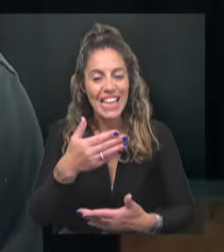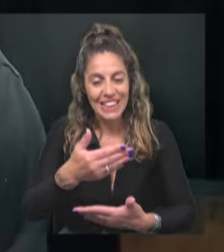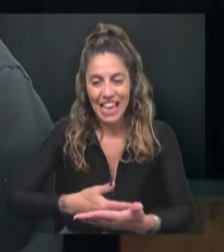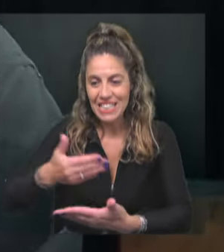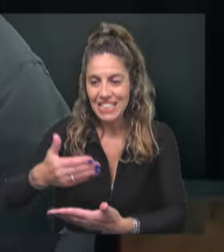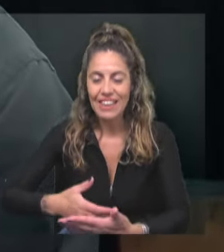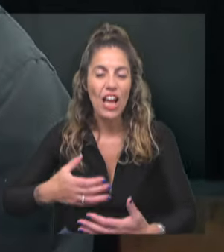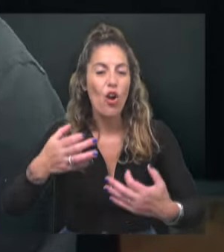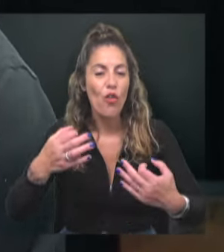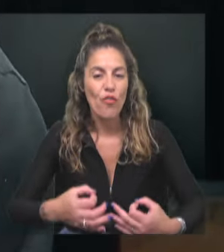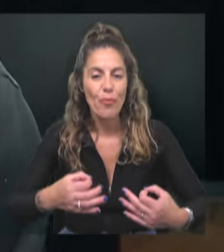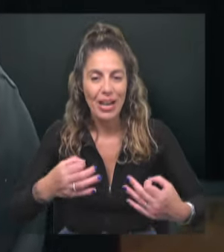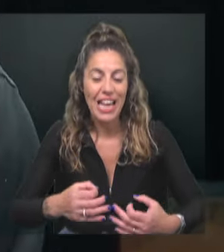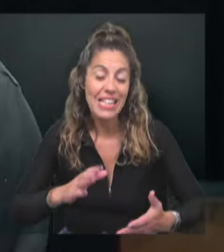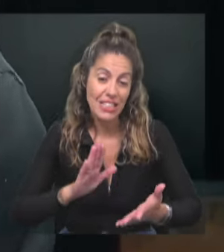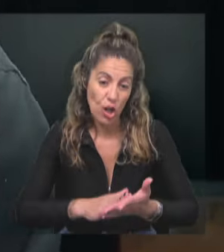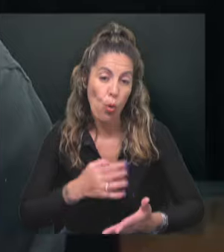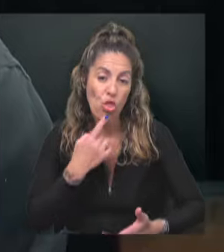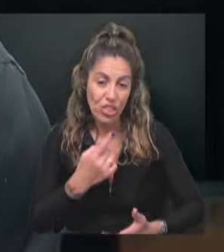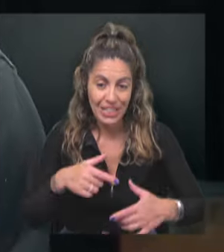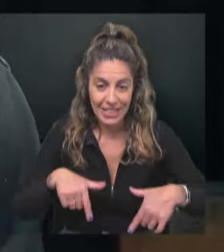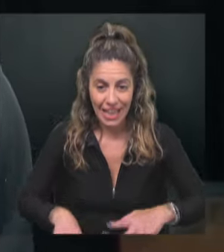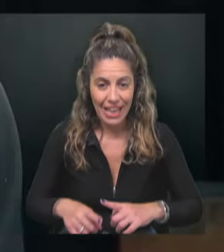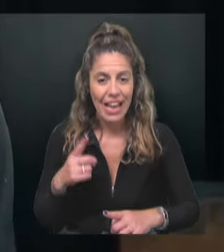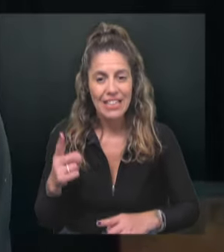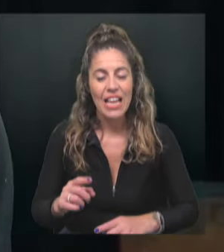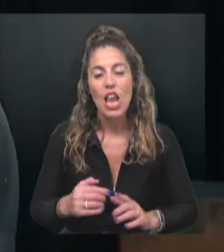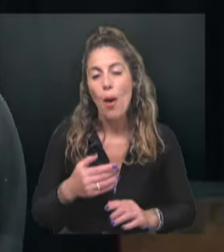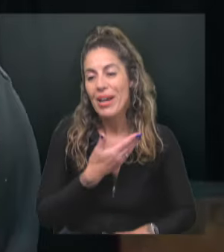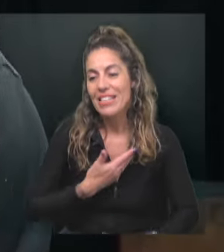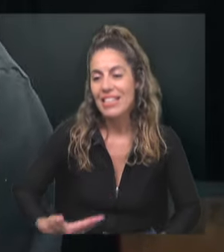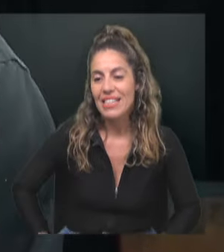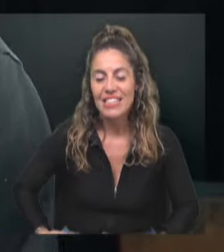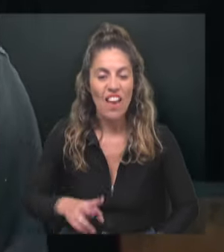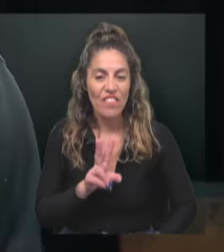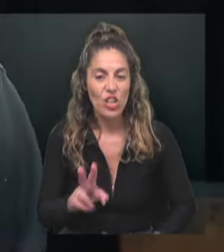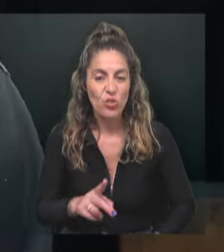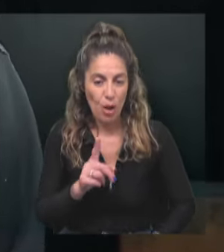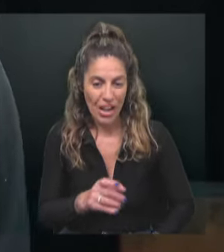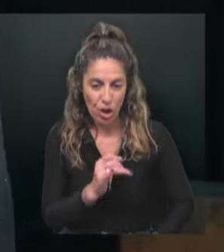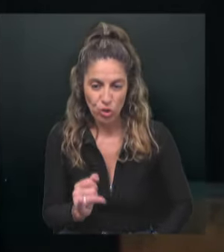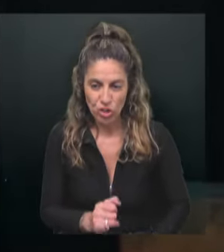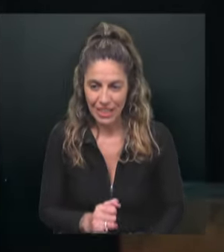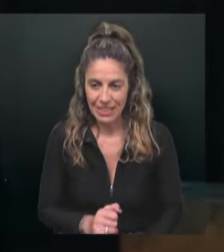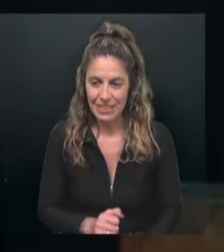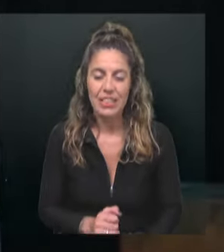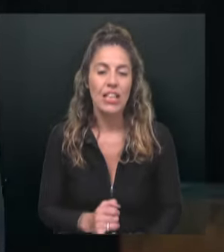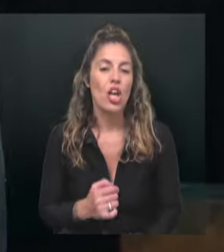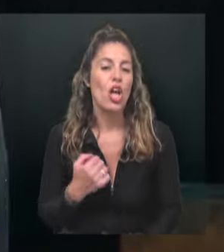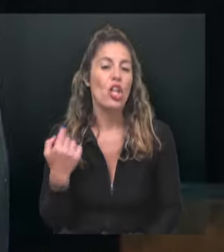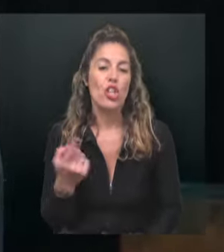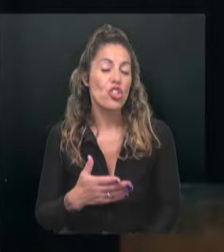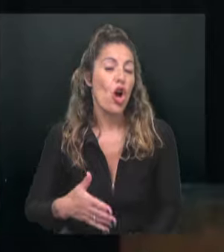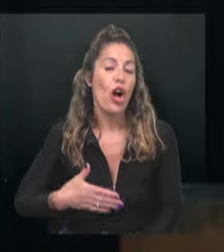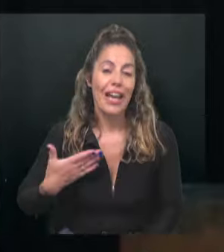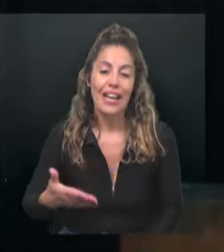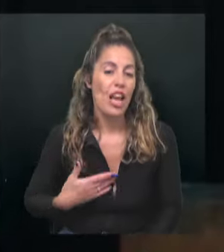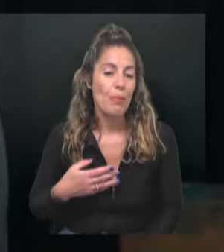confirmarían según manifiesta cancillería la presidencia en Venezuela para González bueno nosotros reclamamos la